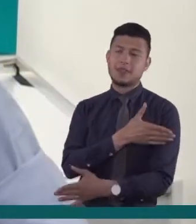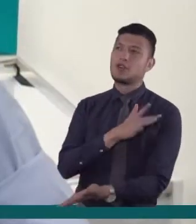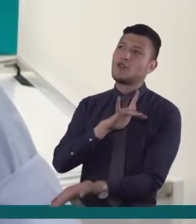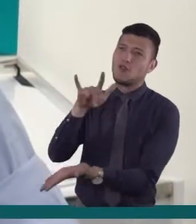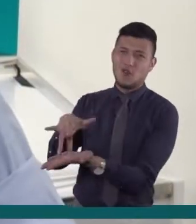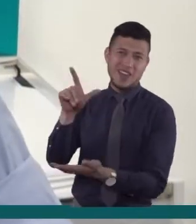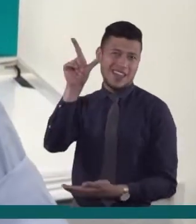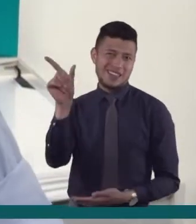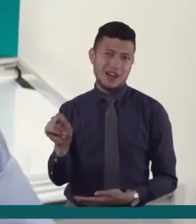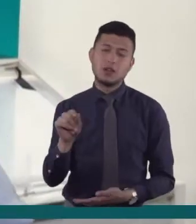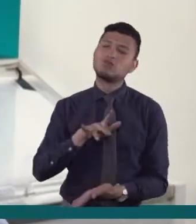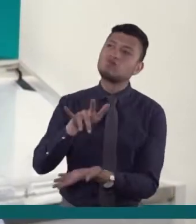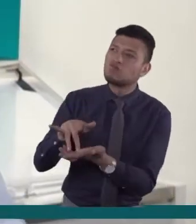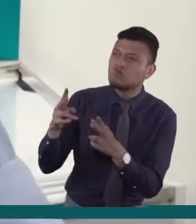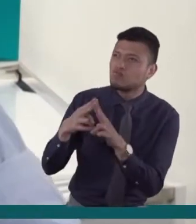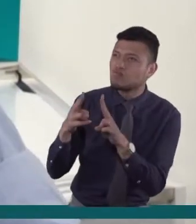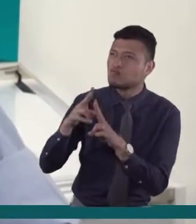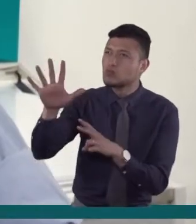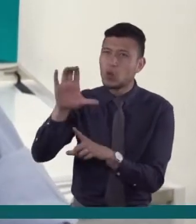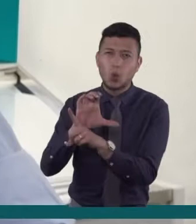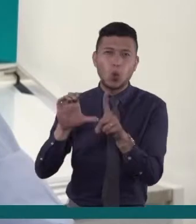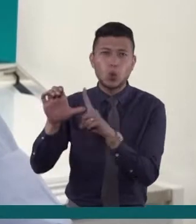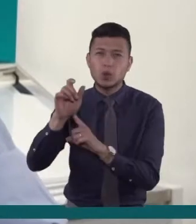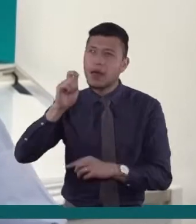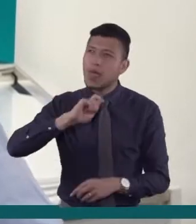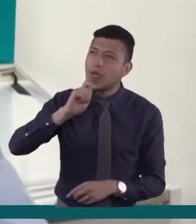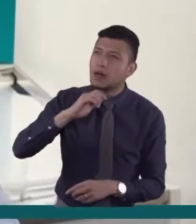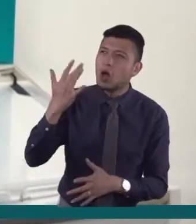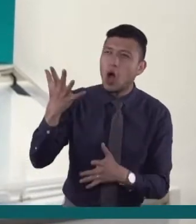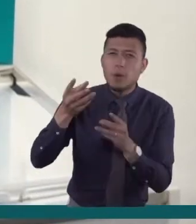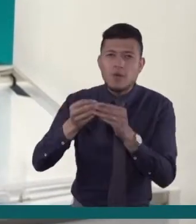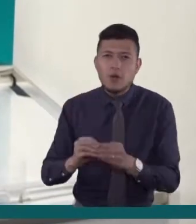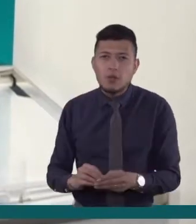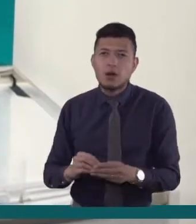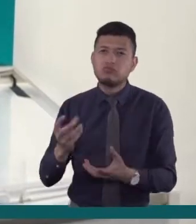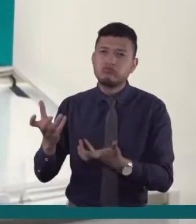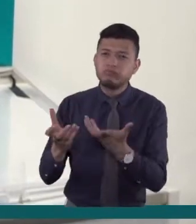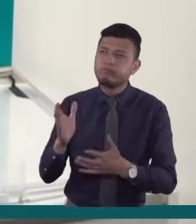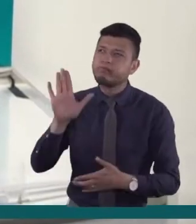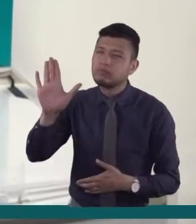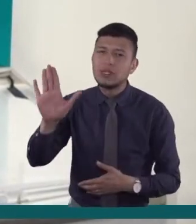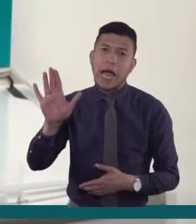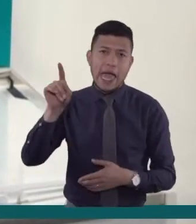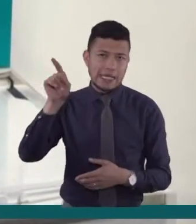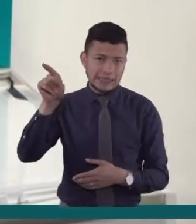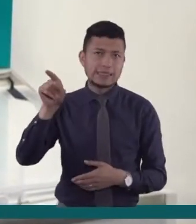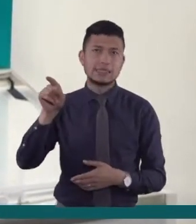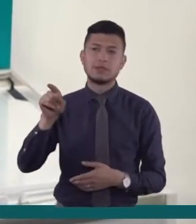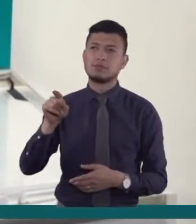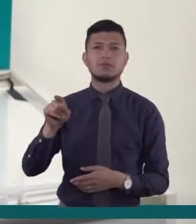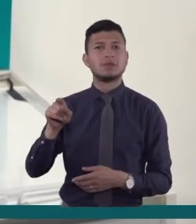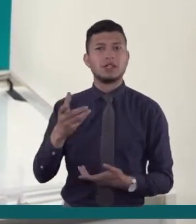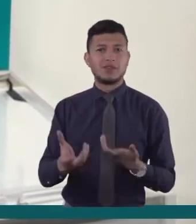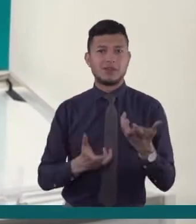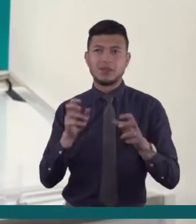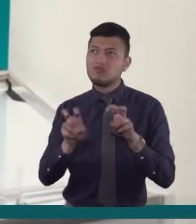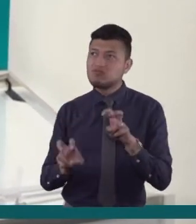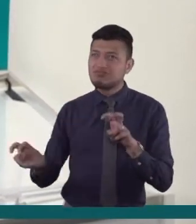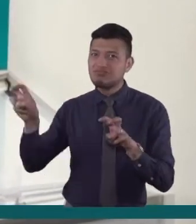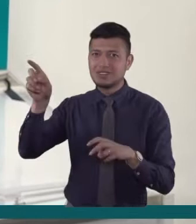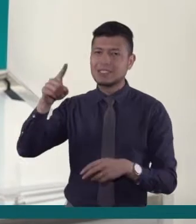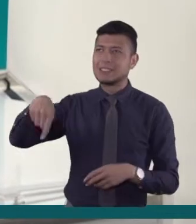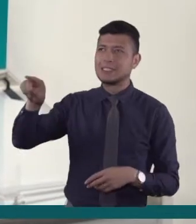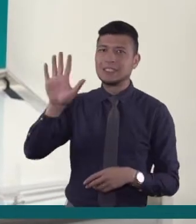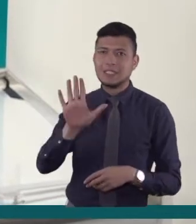fin de conocer como la cultura gelatera y a través de esa tour gastronómico que